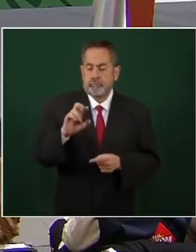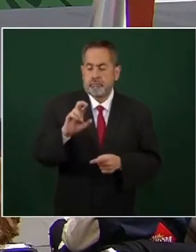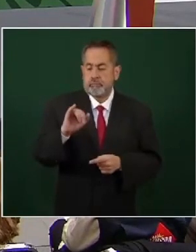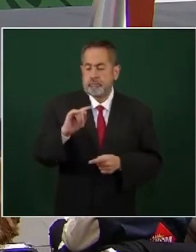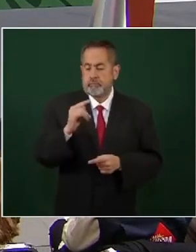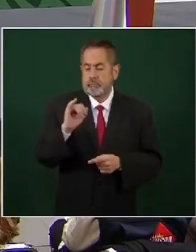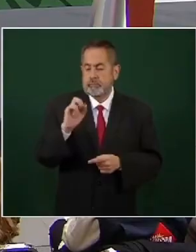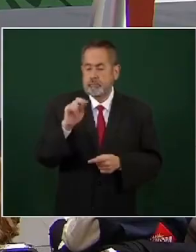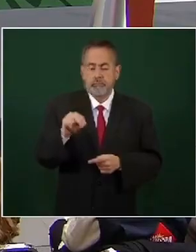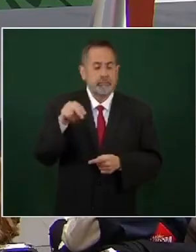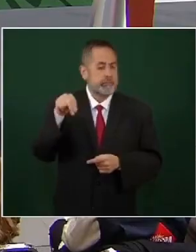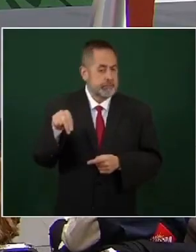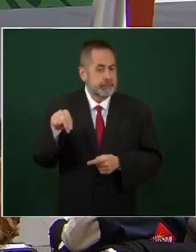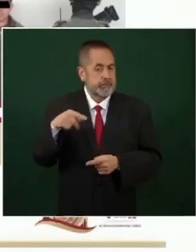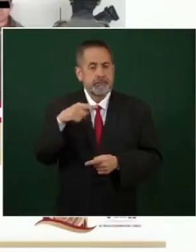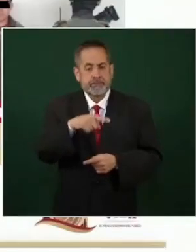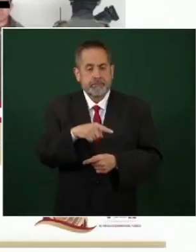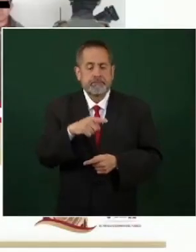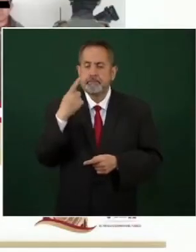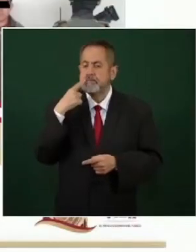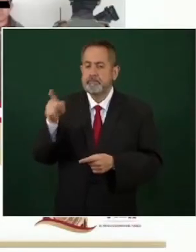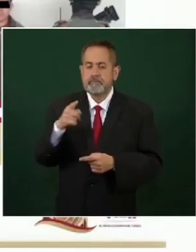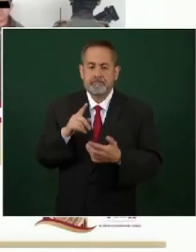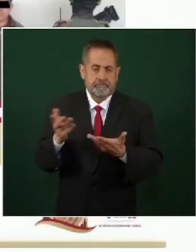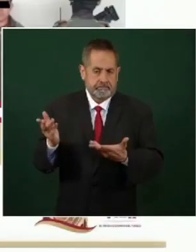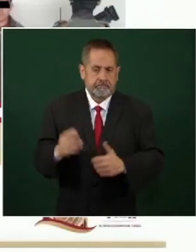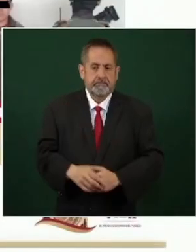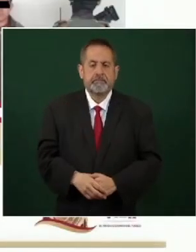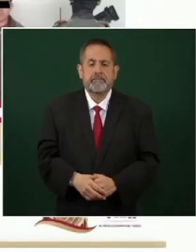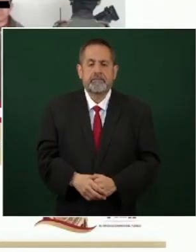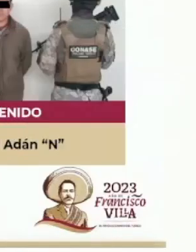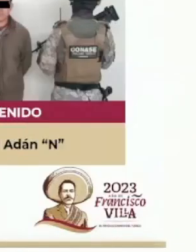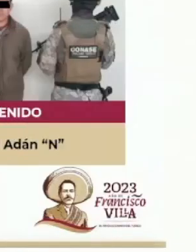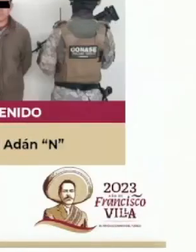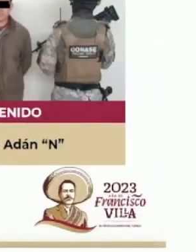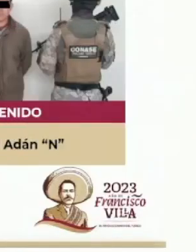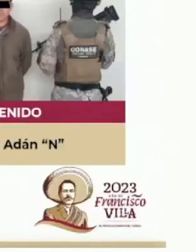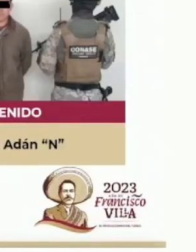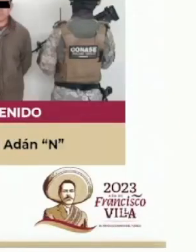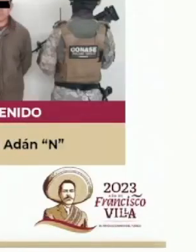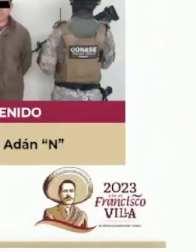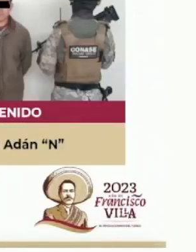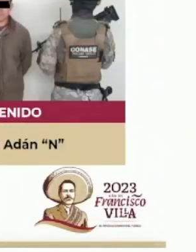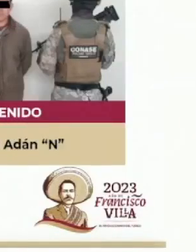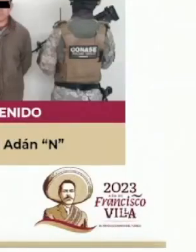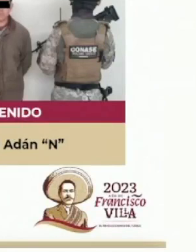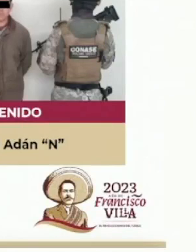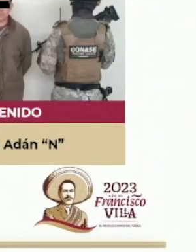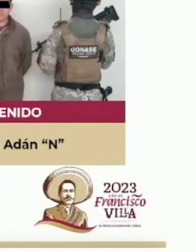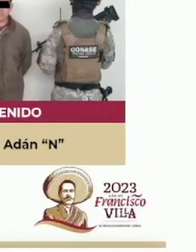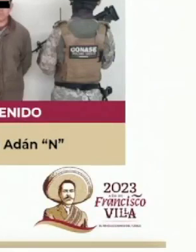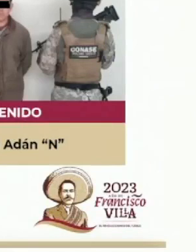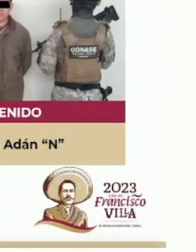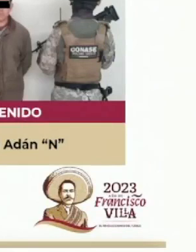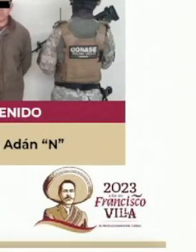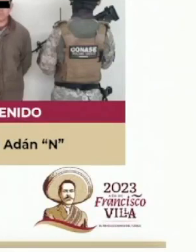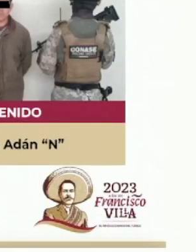N., acusado de secuestro agravado cometido en el estado de Durango. Él fue detenido en